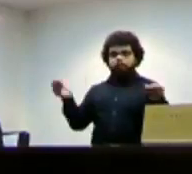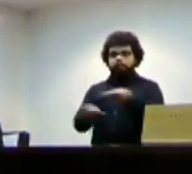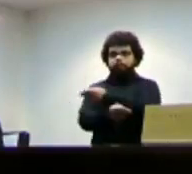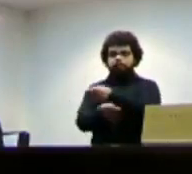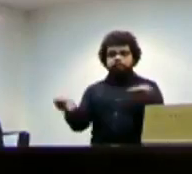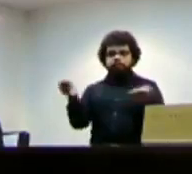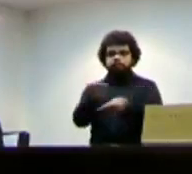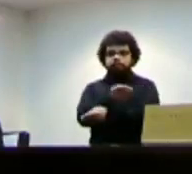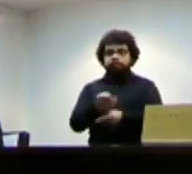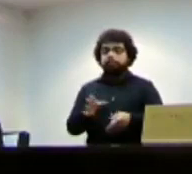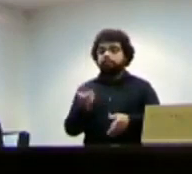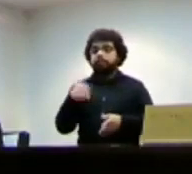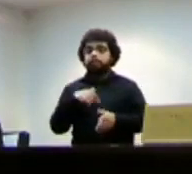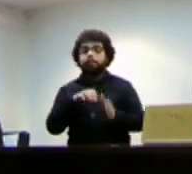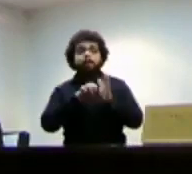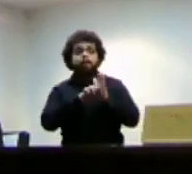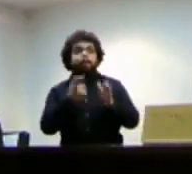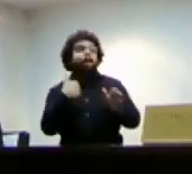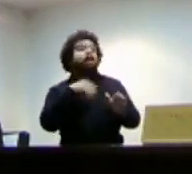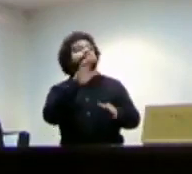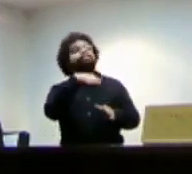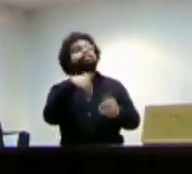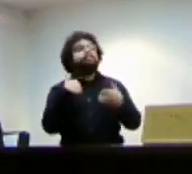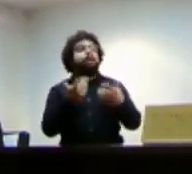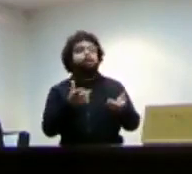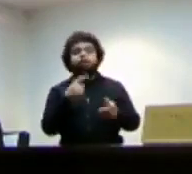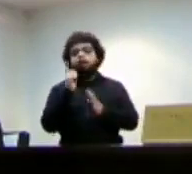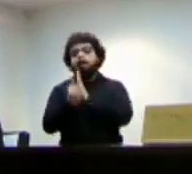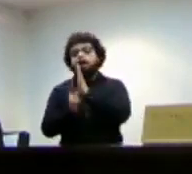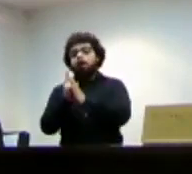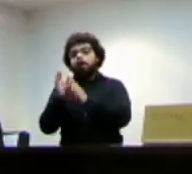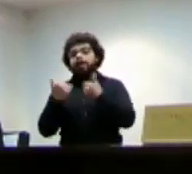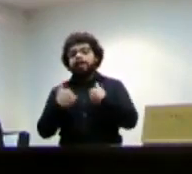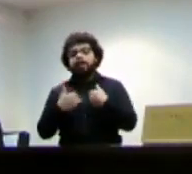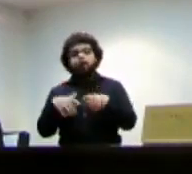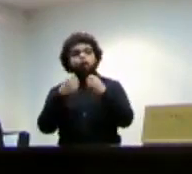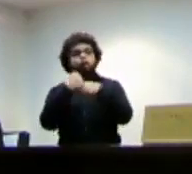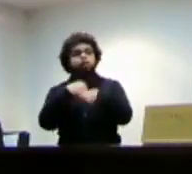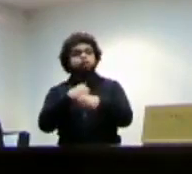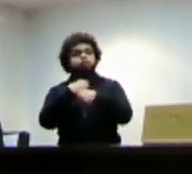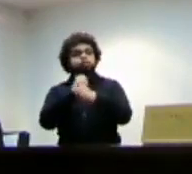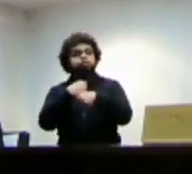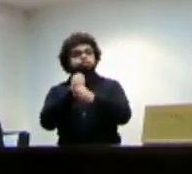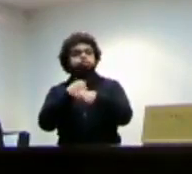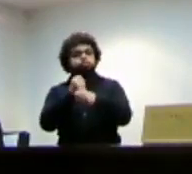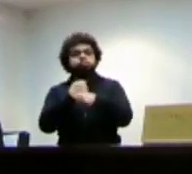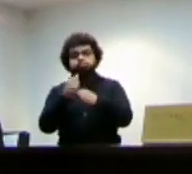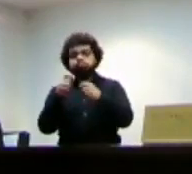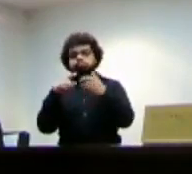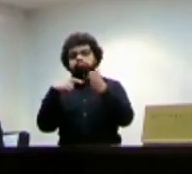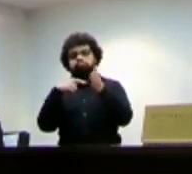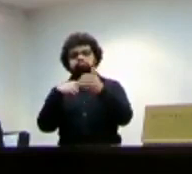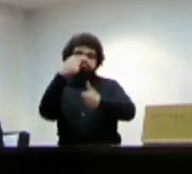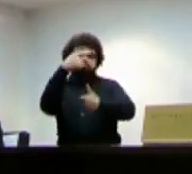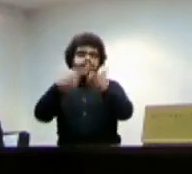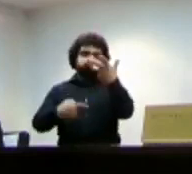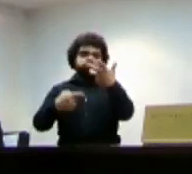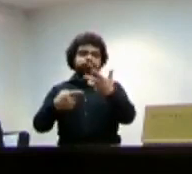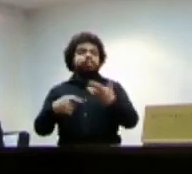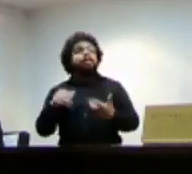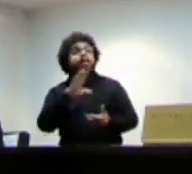generé por las pasadas horas, esta fue mi generación y mi unidad continúa disponible para tal